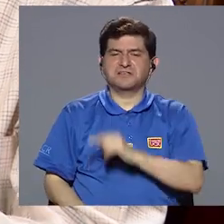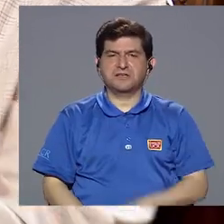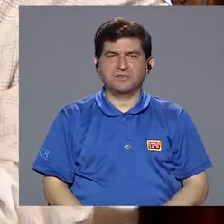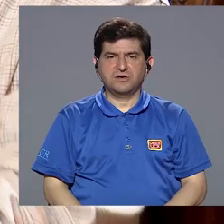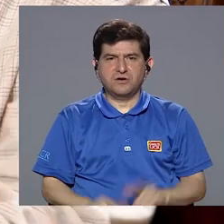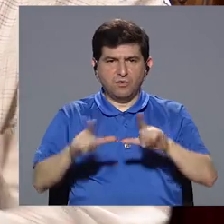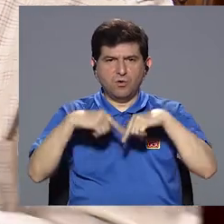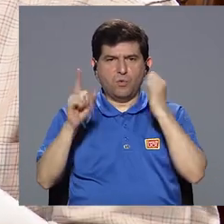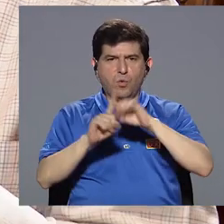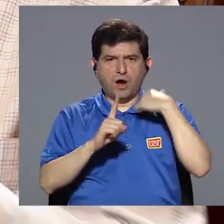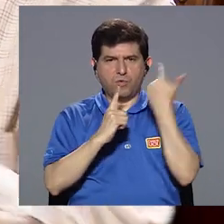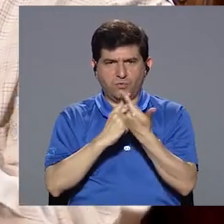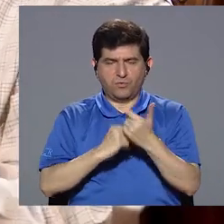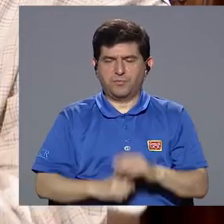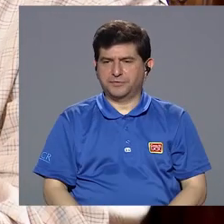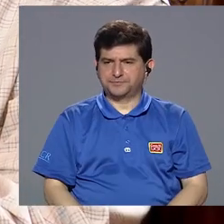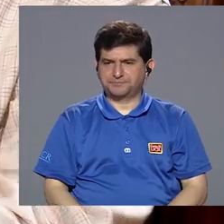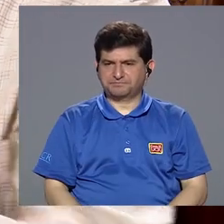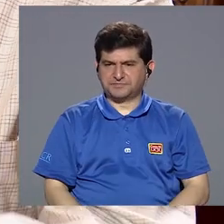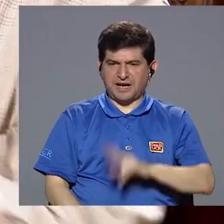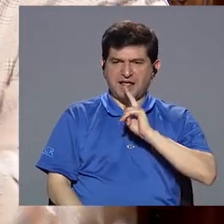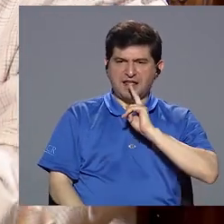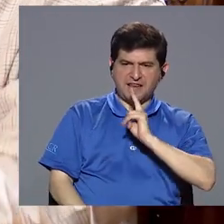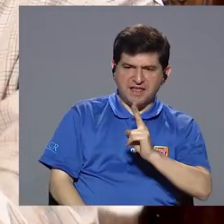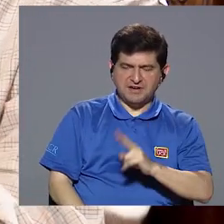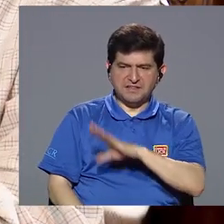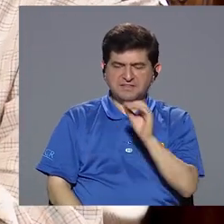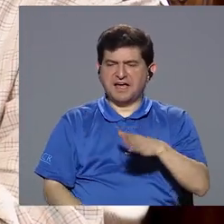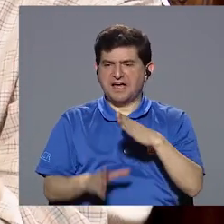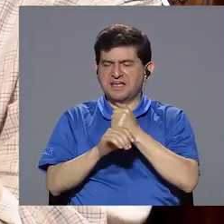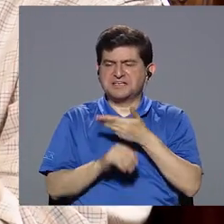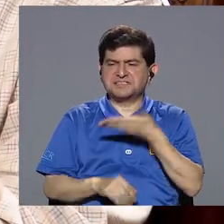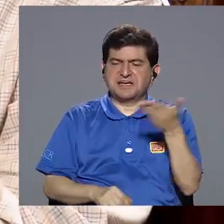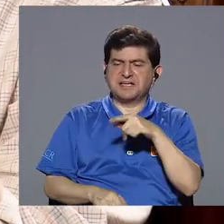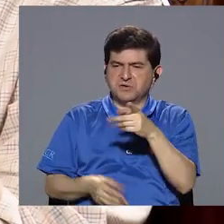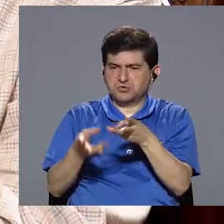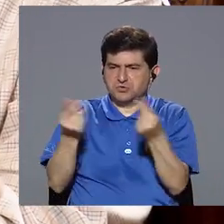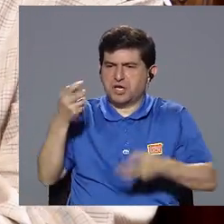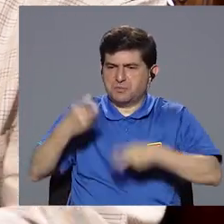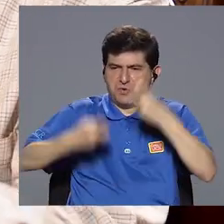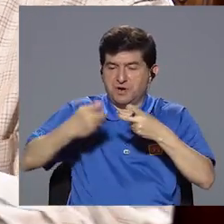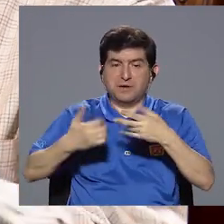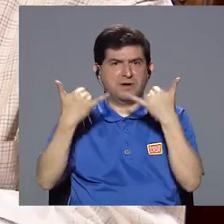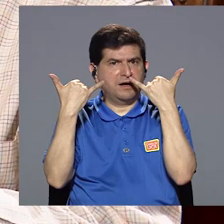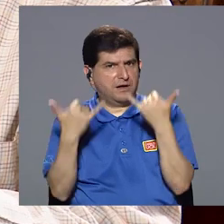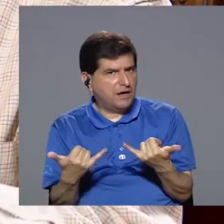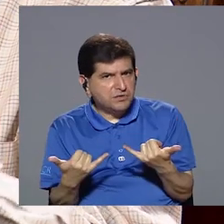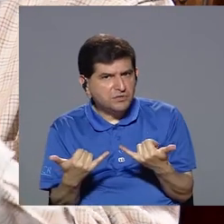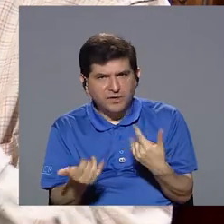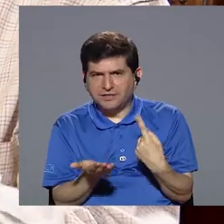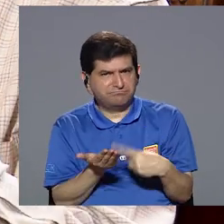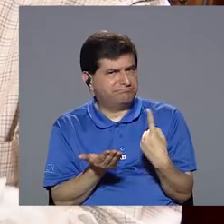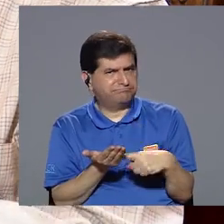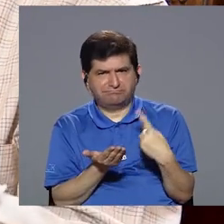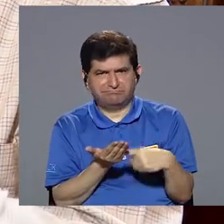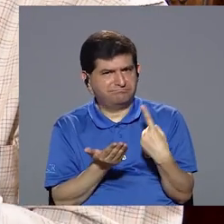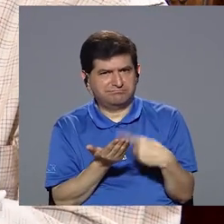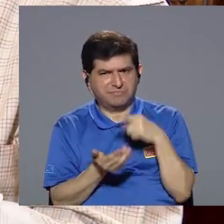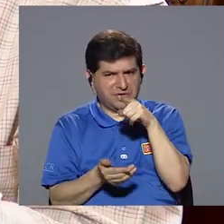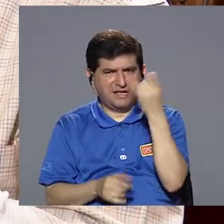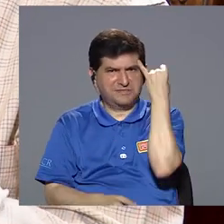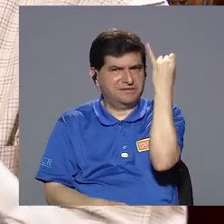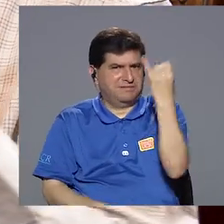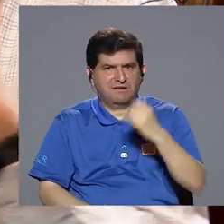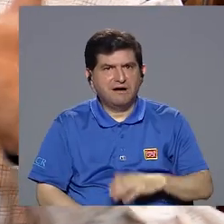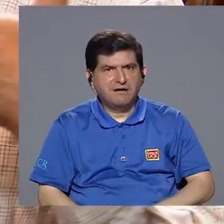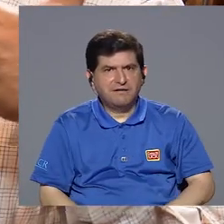comunidad o un sector social cuál es la verdad y qué es lo que tienen que hacer para resolver sus problemas actualmente se debate mucho eso es